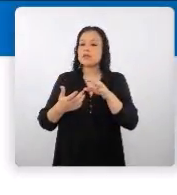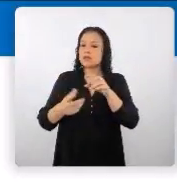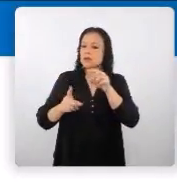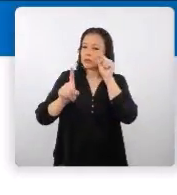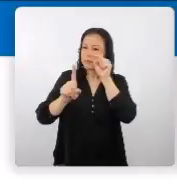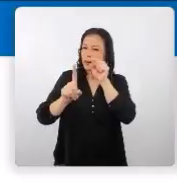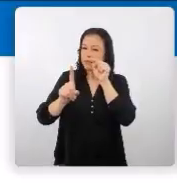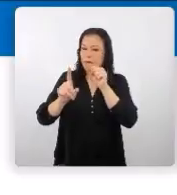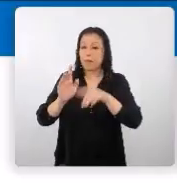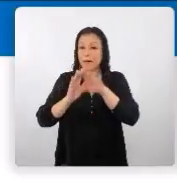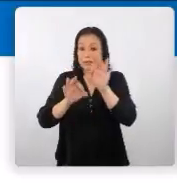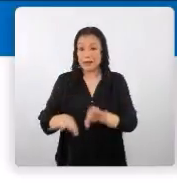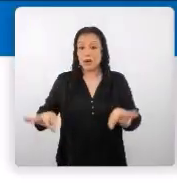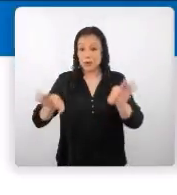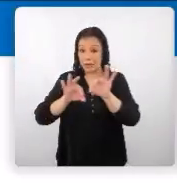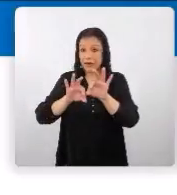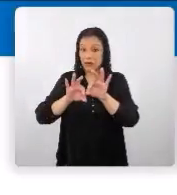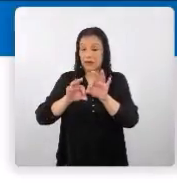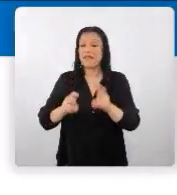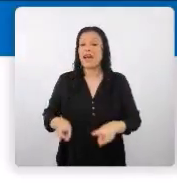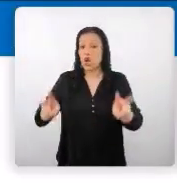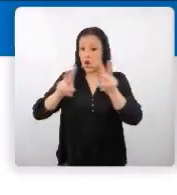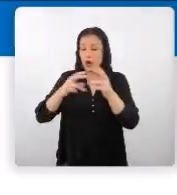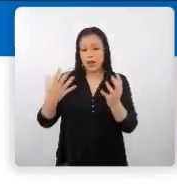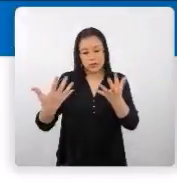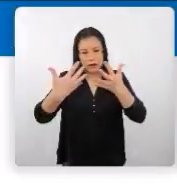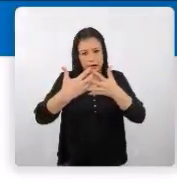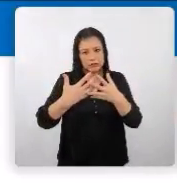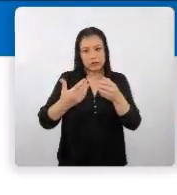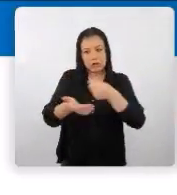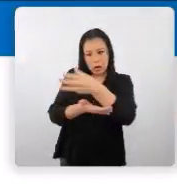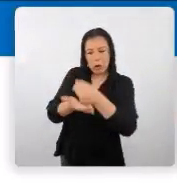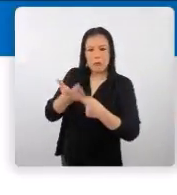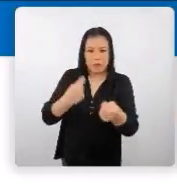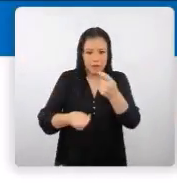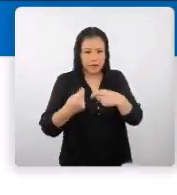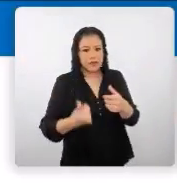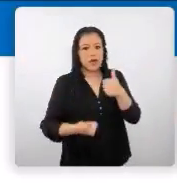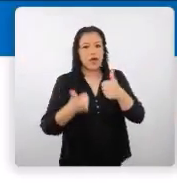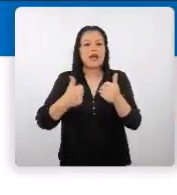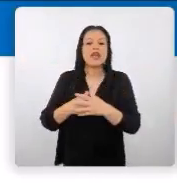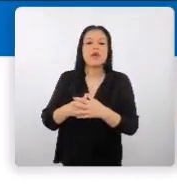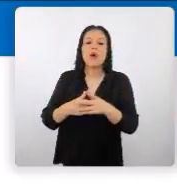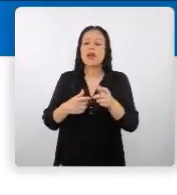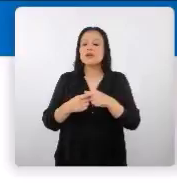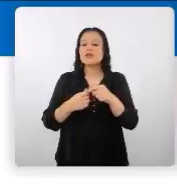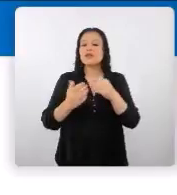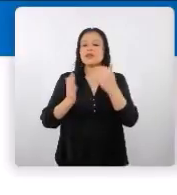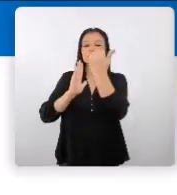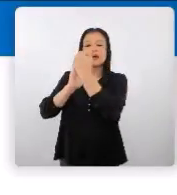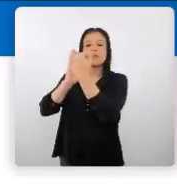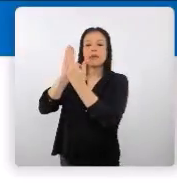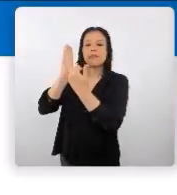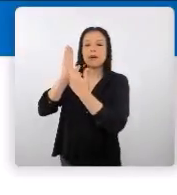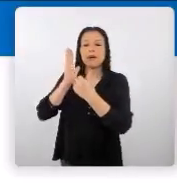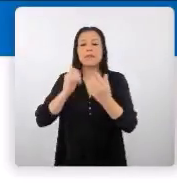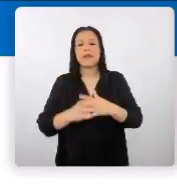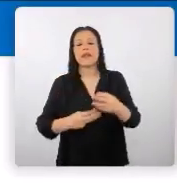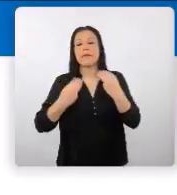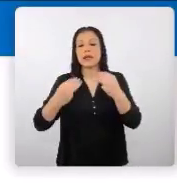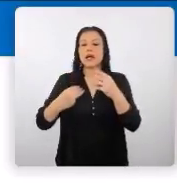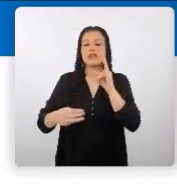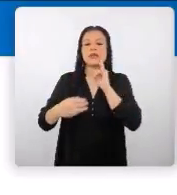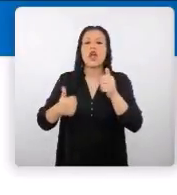valorados en una relación comercial? Y los aspectos claves y diferenciadores del mercado estadounidense, ¿no? ¿Qué es lo que